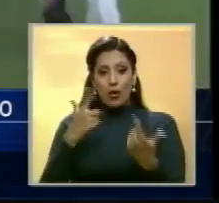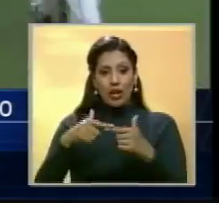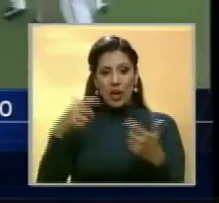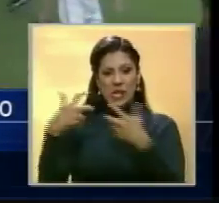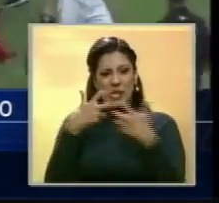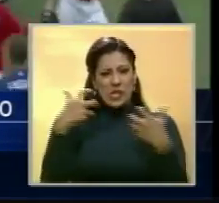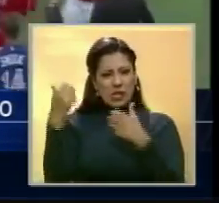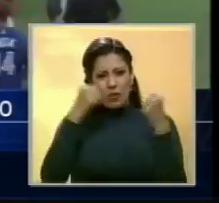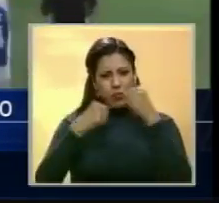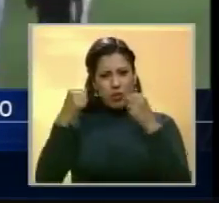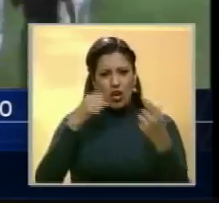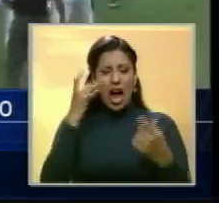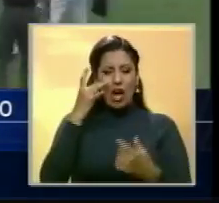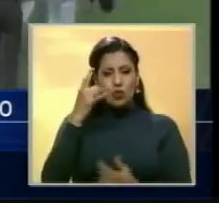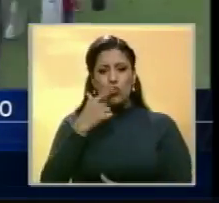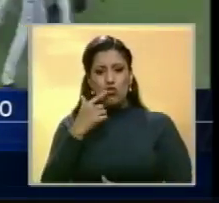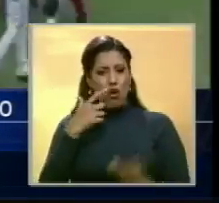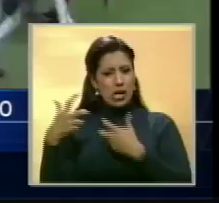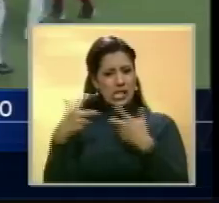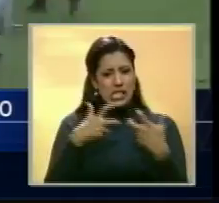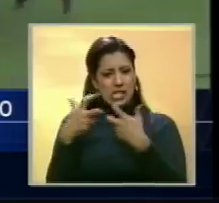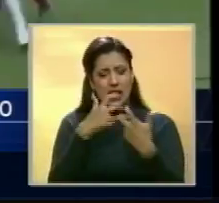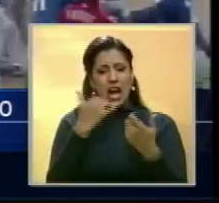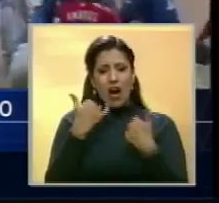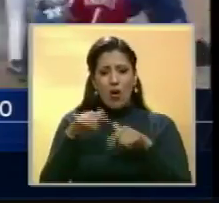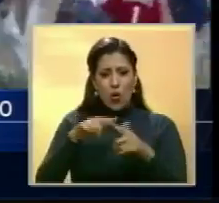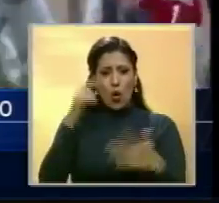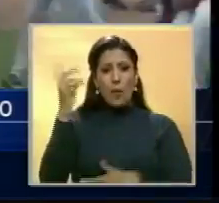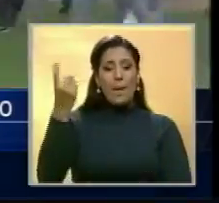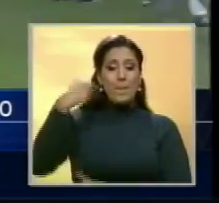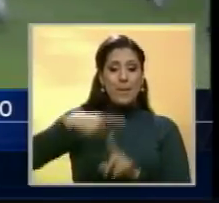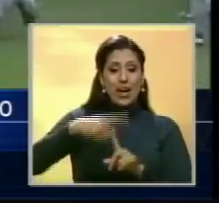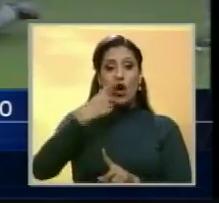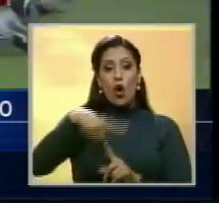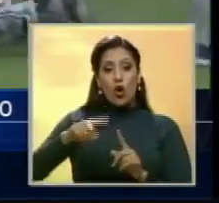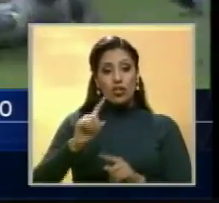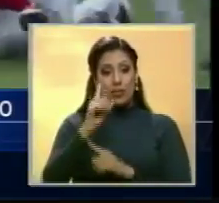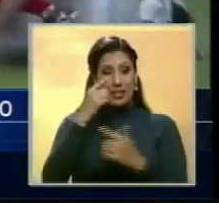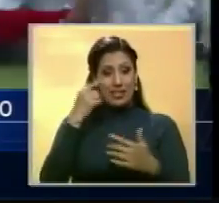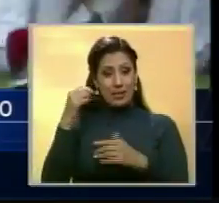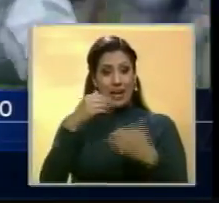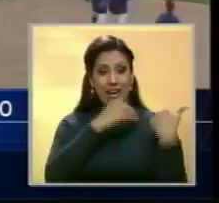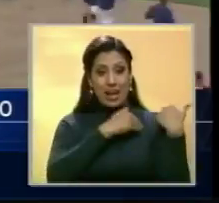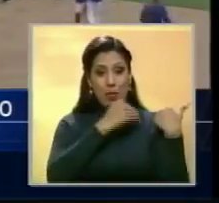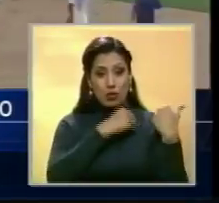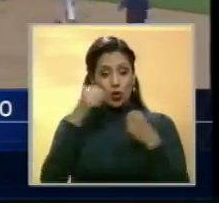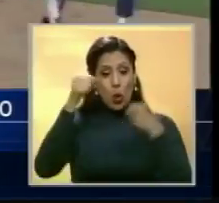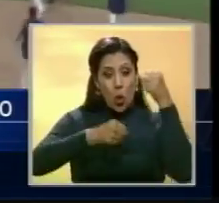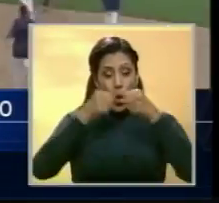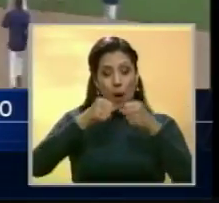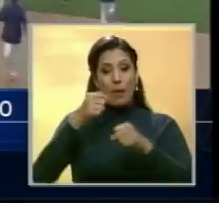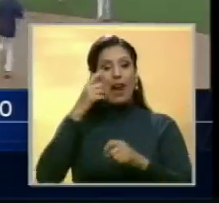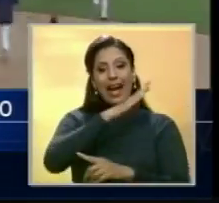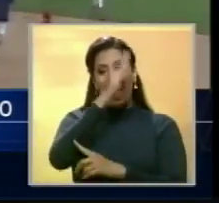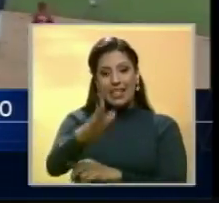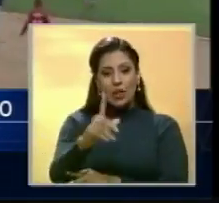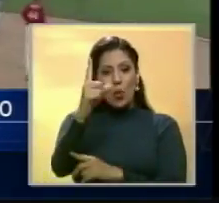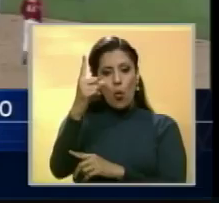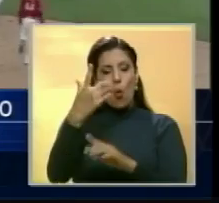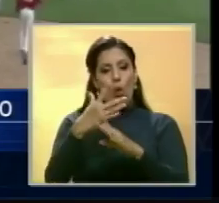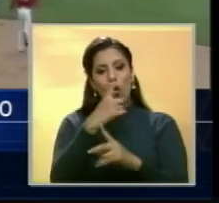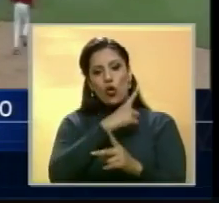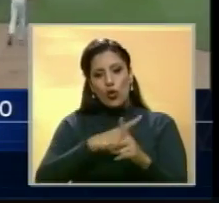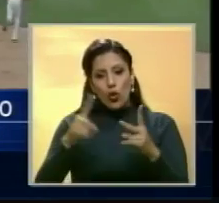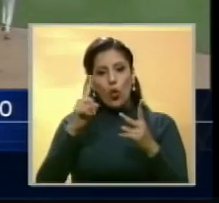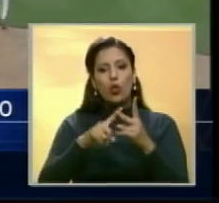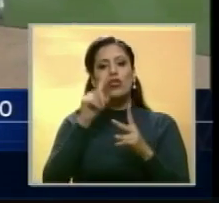Rangers de Texas y los Azulejos de Toronto. Además, José Bautista, otro de los principales involucrados en la trifulca, fue sancionado con un juego, y Elvis